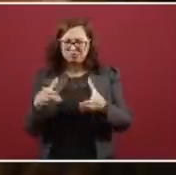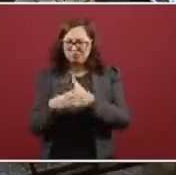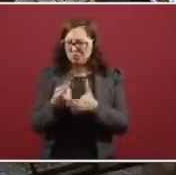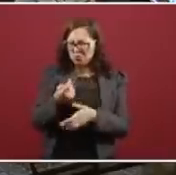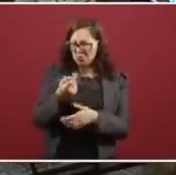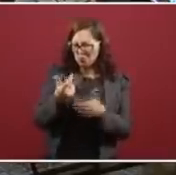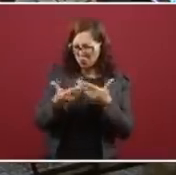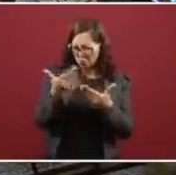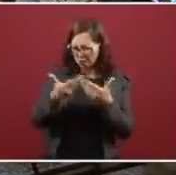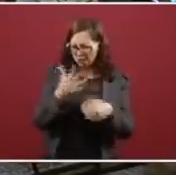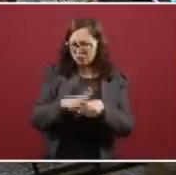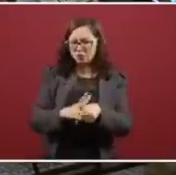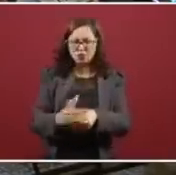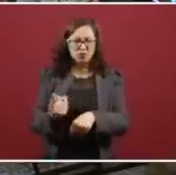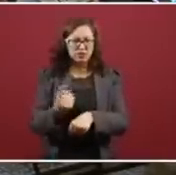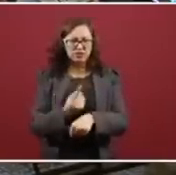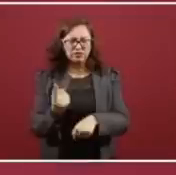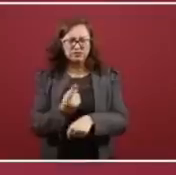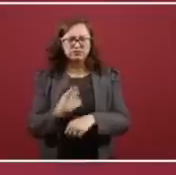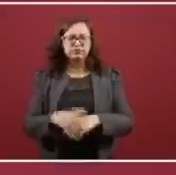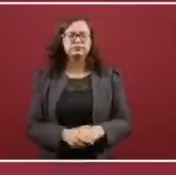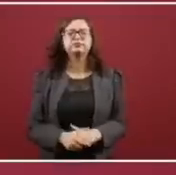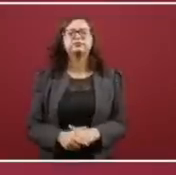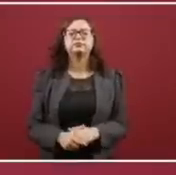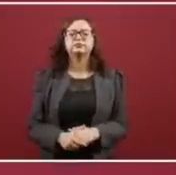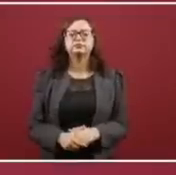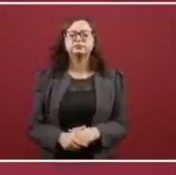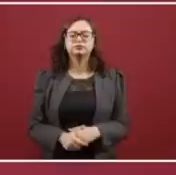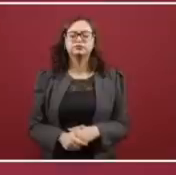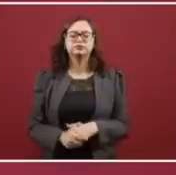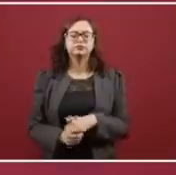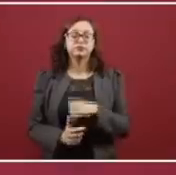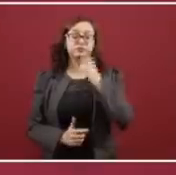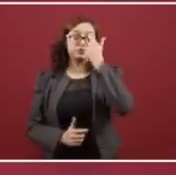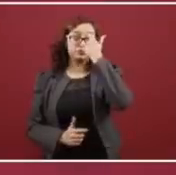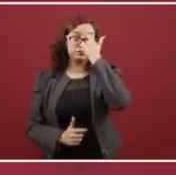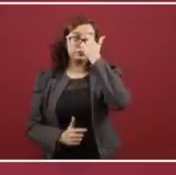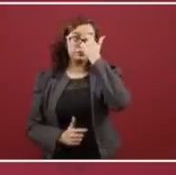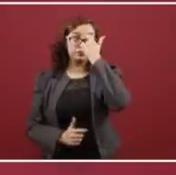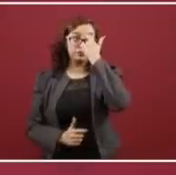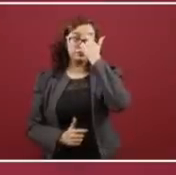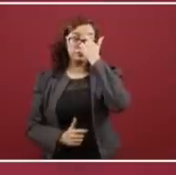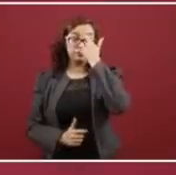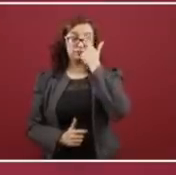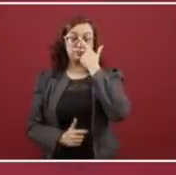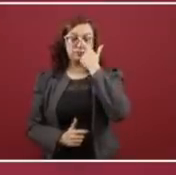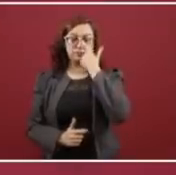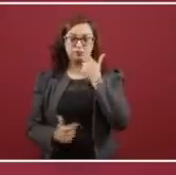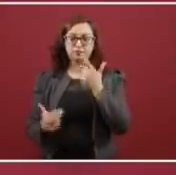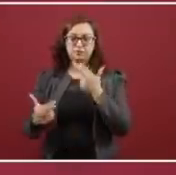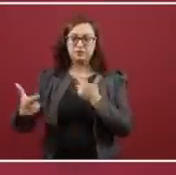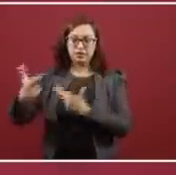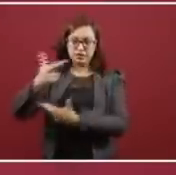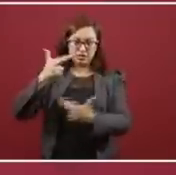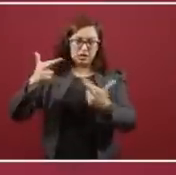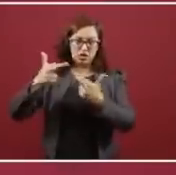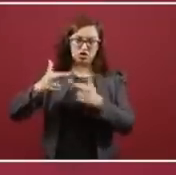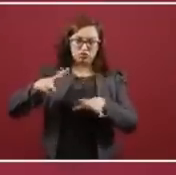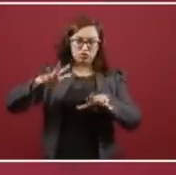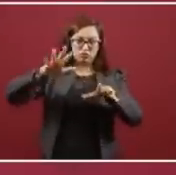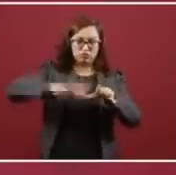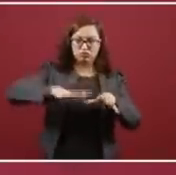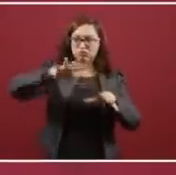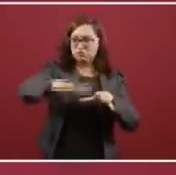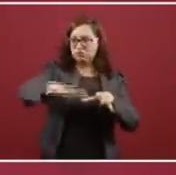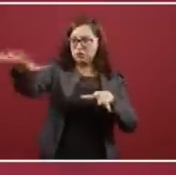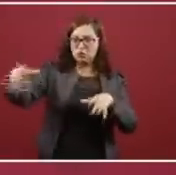pues se consultó en la región de acuerdo a las culturas a las etnias